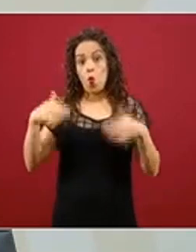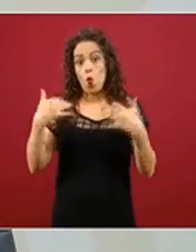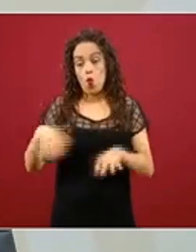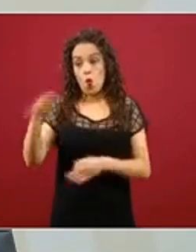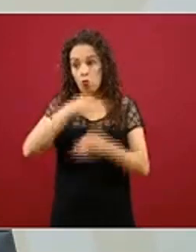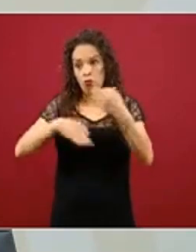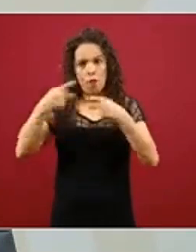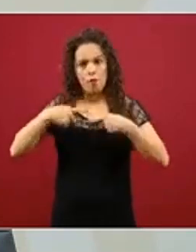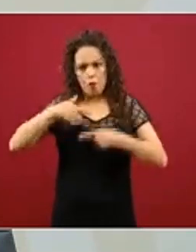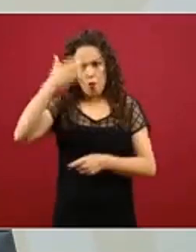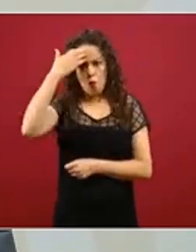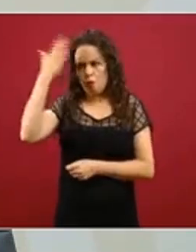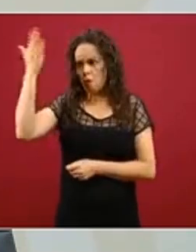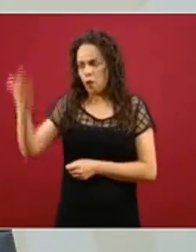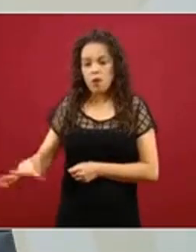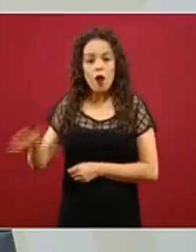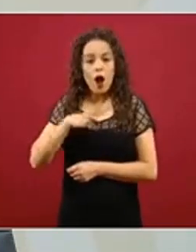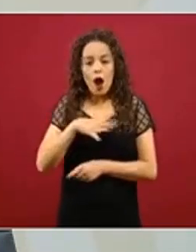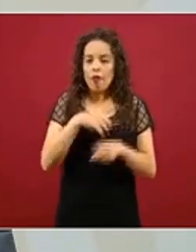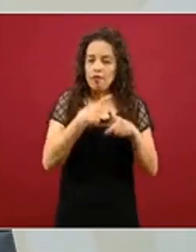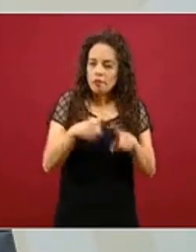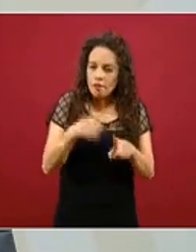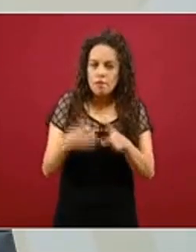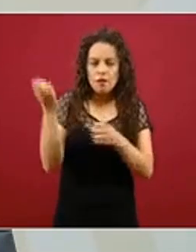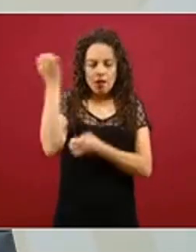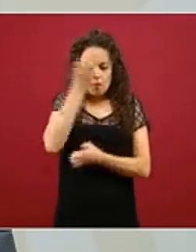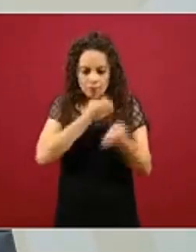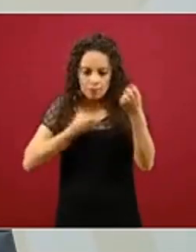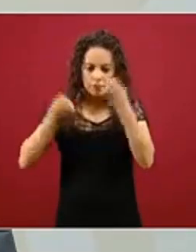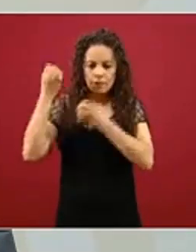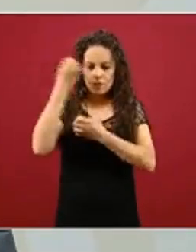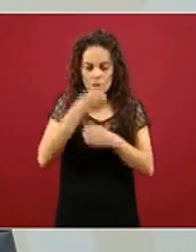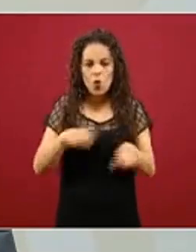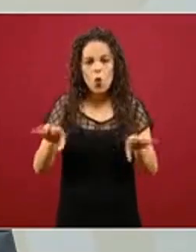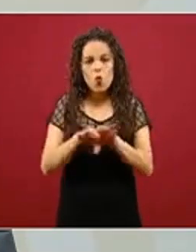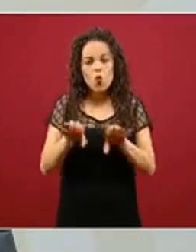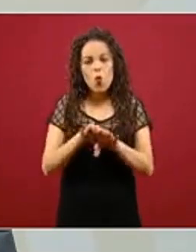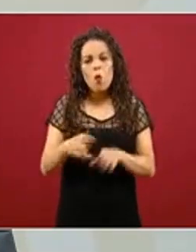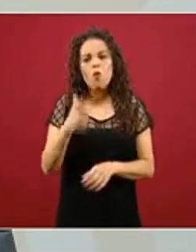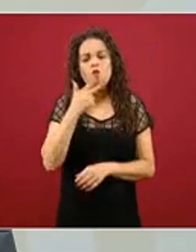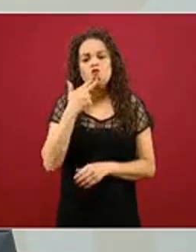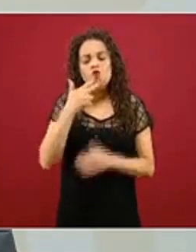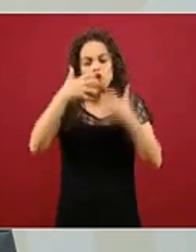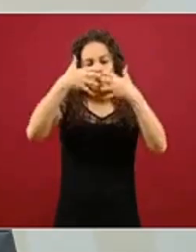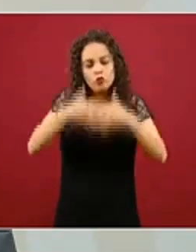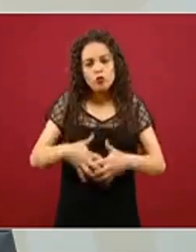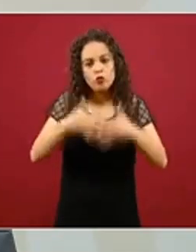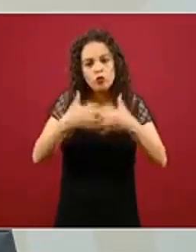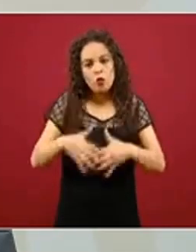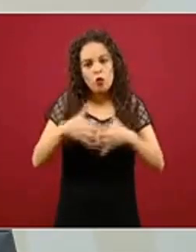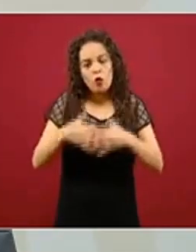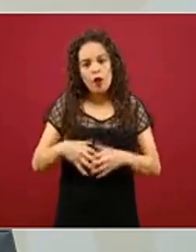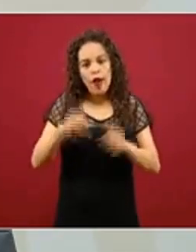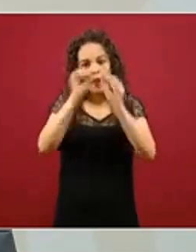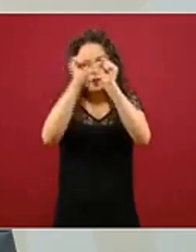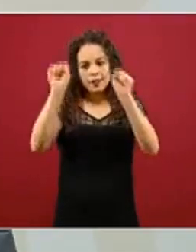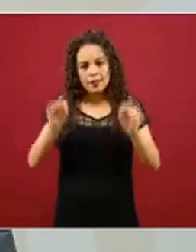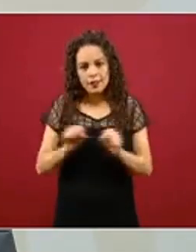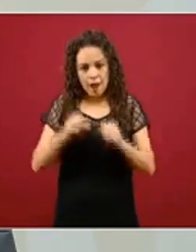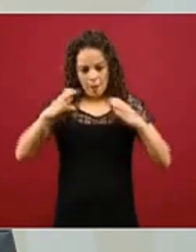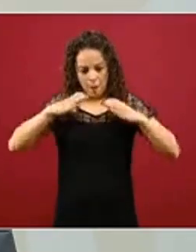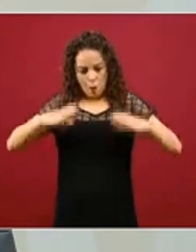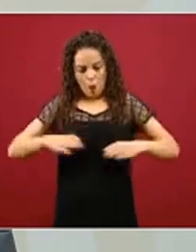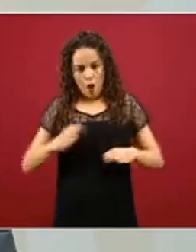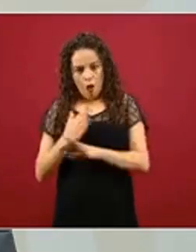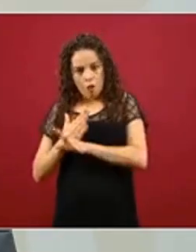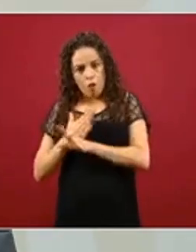está haciendo múltiples estudios que tienen que ver con cómo funciona el sistema inmune ante una infección como COVID o